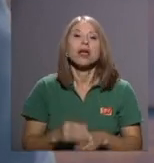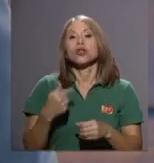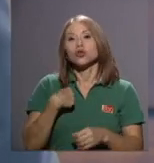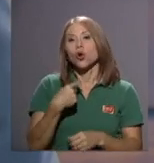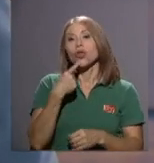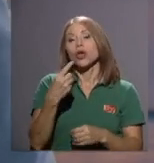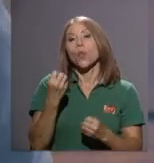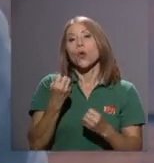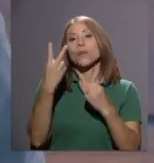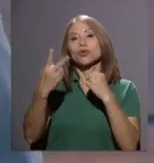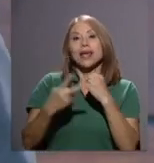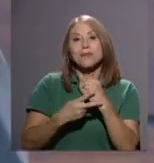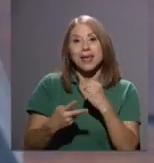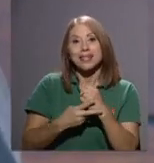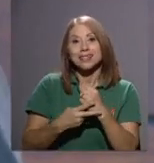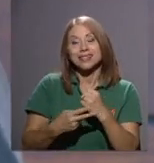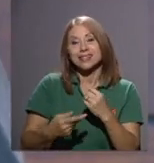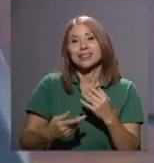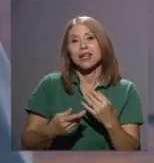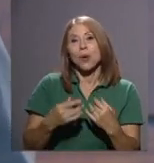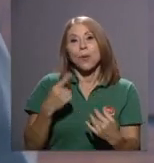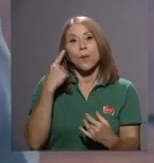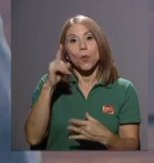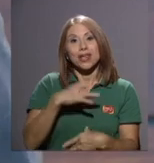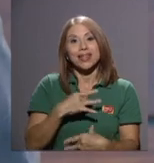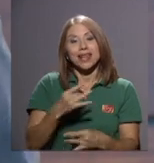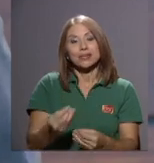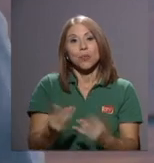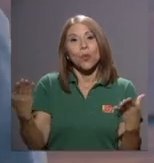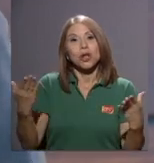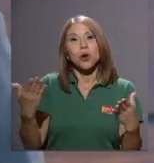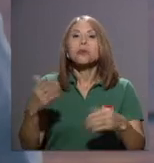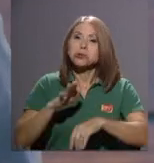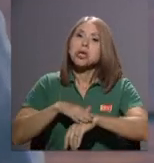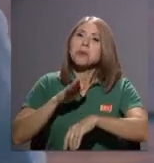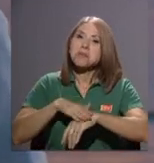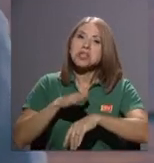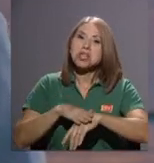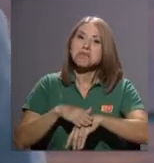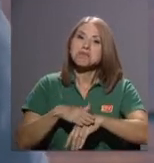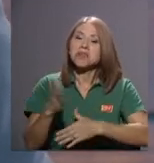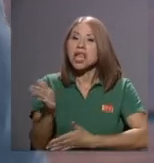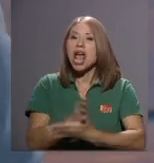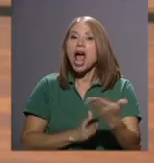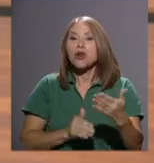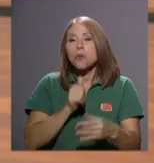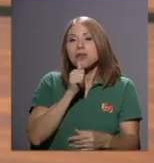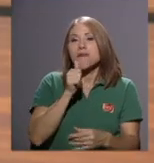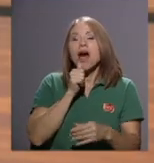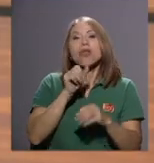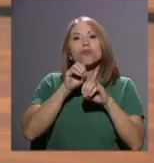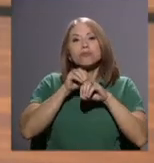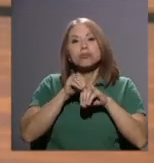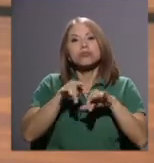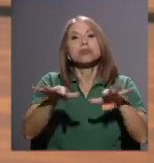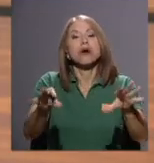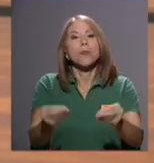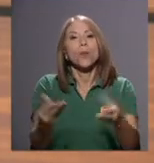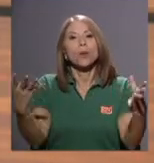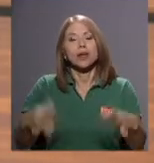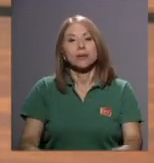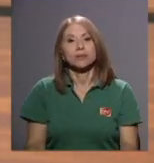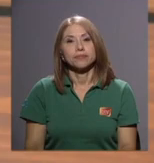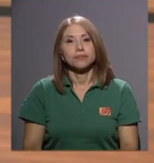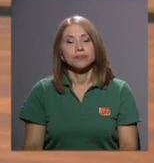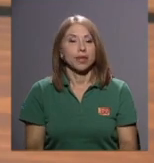vía interés público, se permite que esa difusión, aunque sea privada, salga a la luz pública. Lo que pasa es que aquí